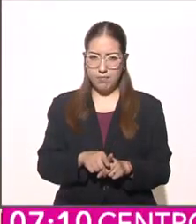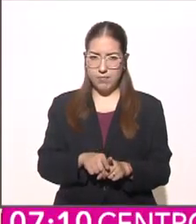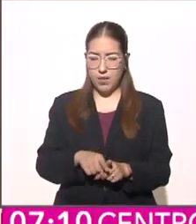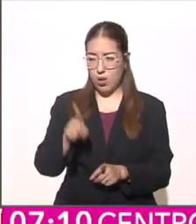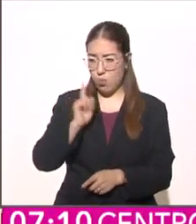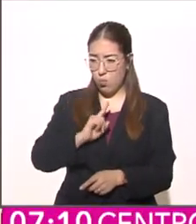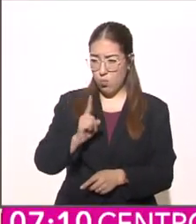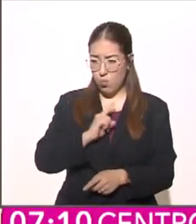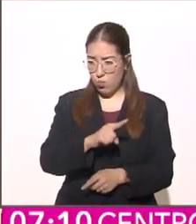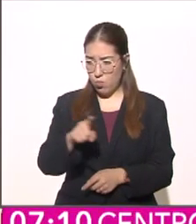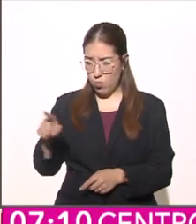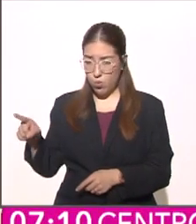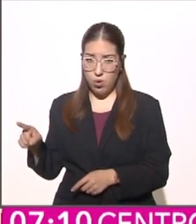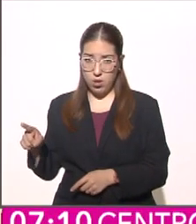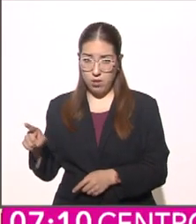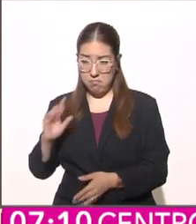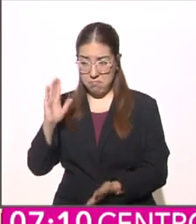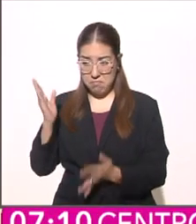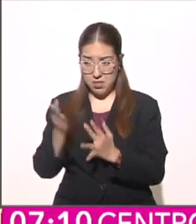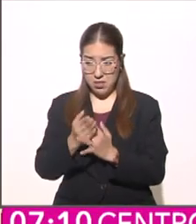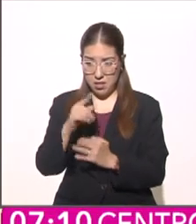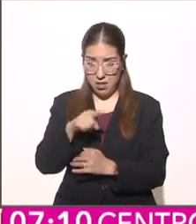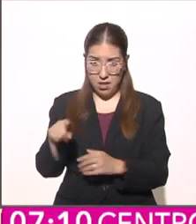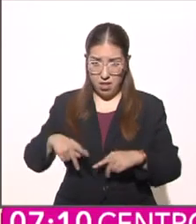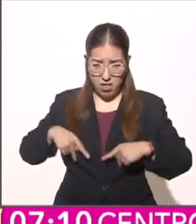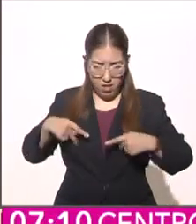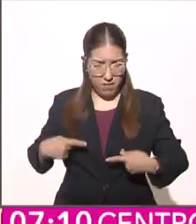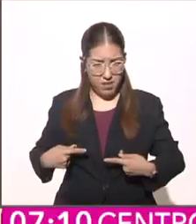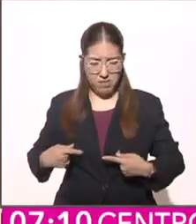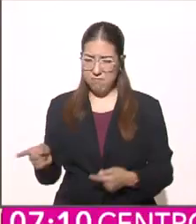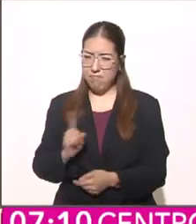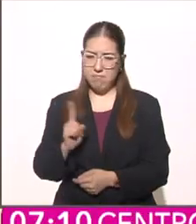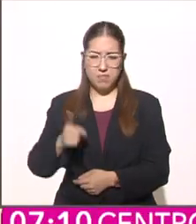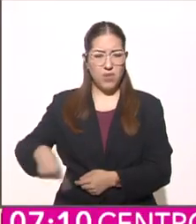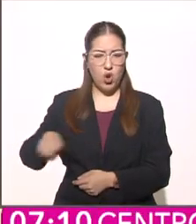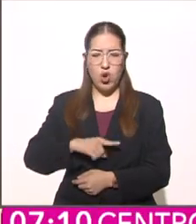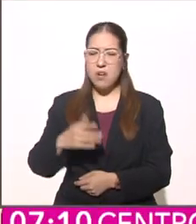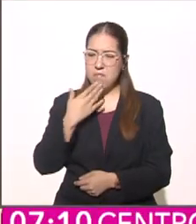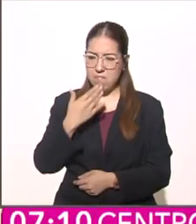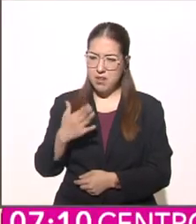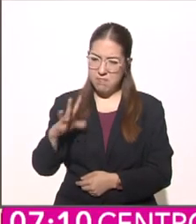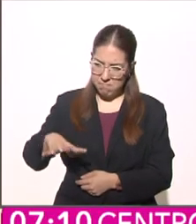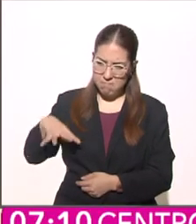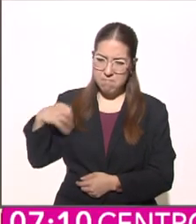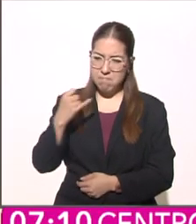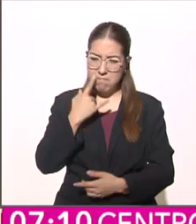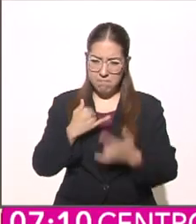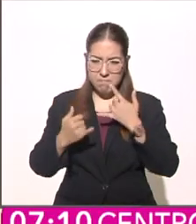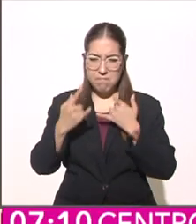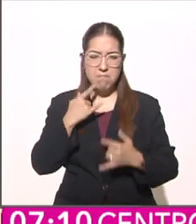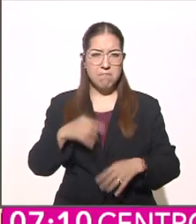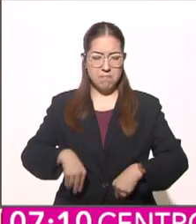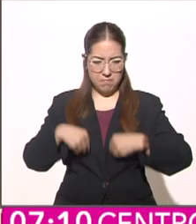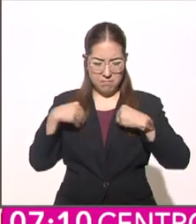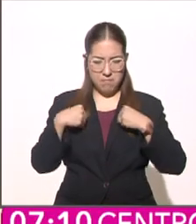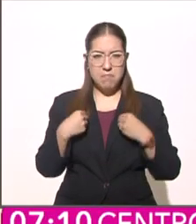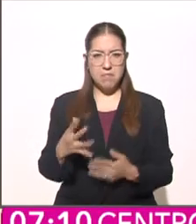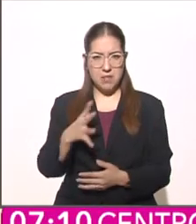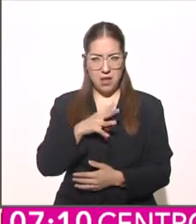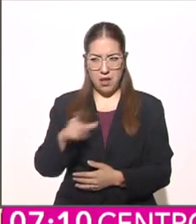humano cuenta con las necesarias aptitudes para poder luchar con éxito en la vida. Creo que no